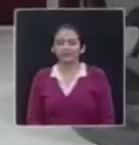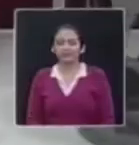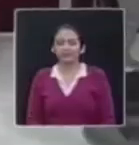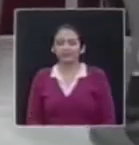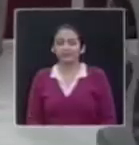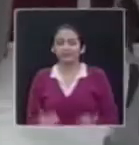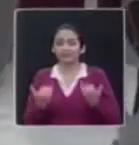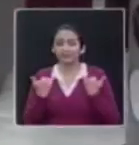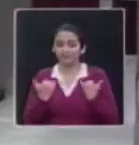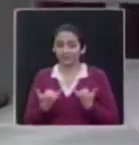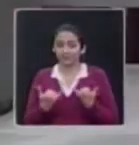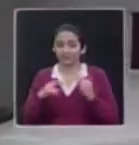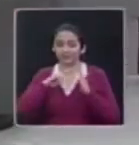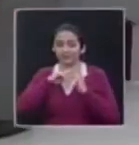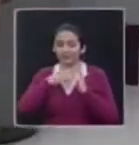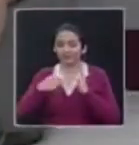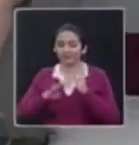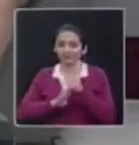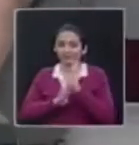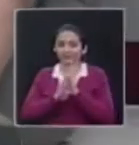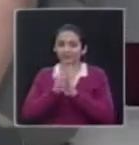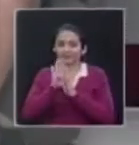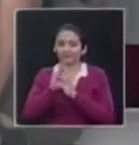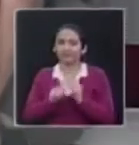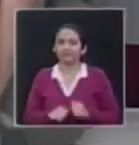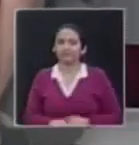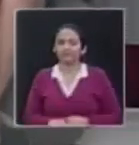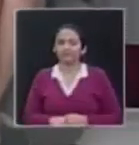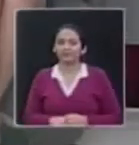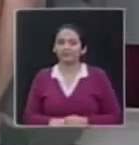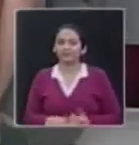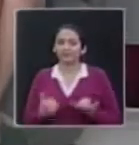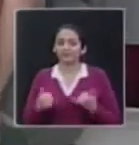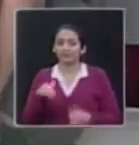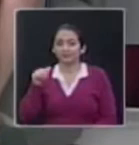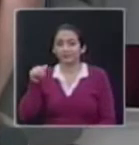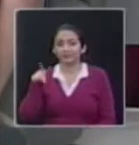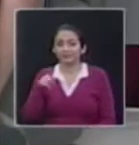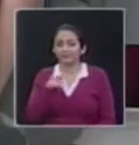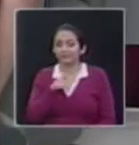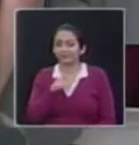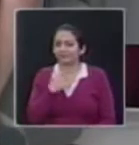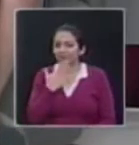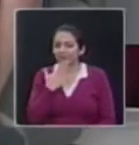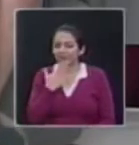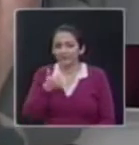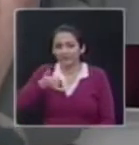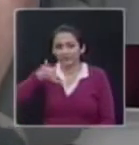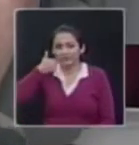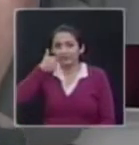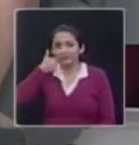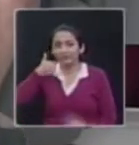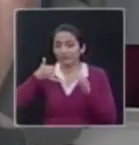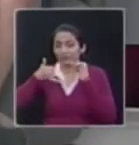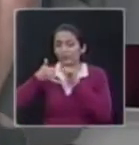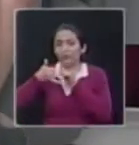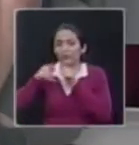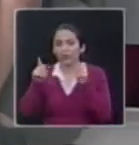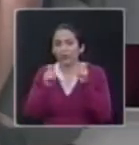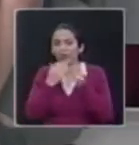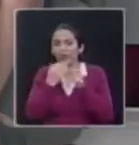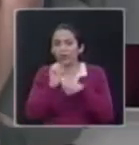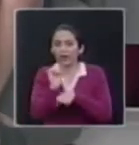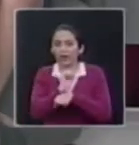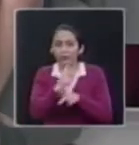Gracias al avance de la tecnología, el app Cars Inc. permite rastrear desde el celular un vehículo cuando esté en peligro de robo.